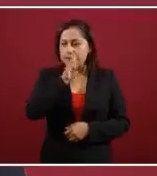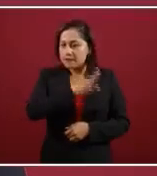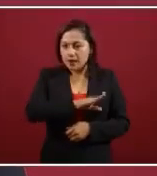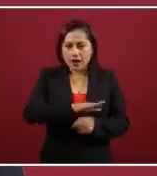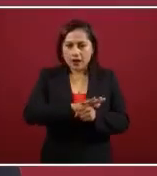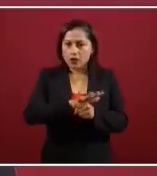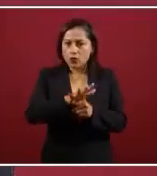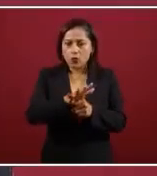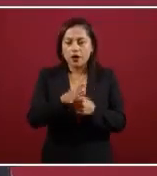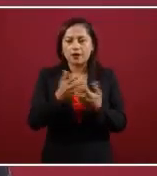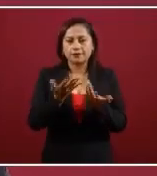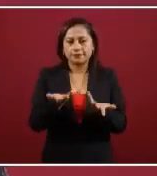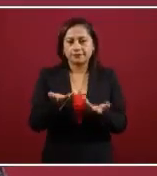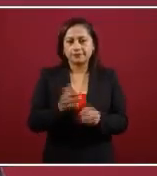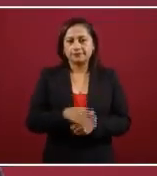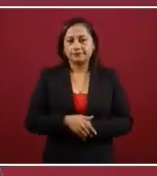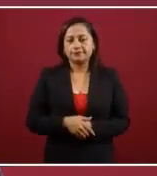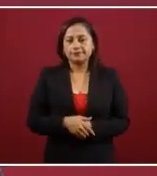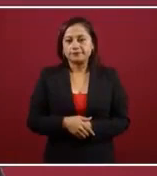es que